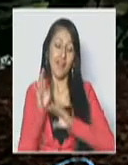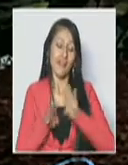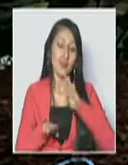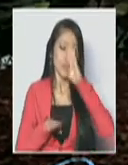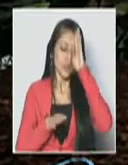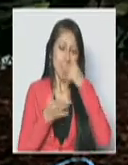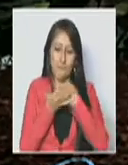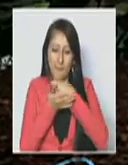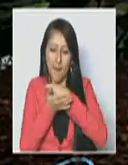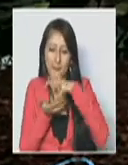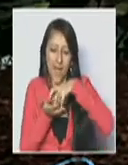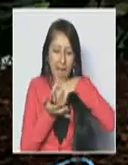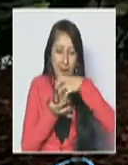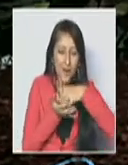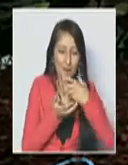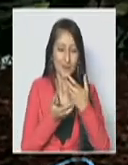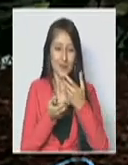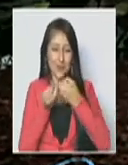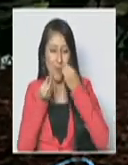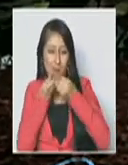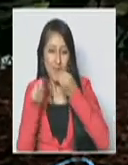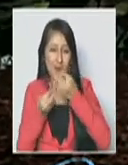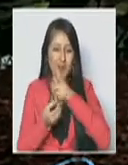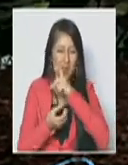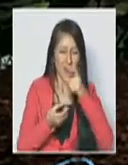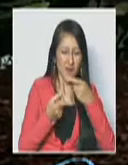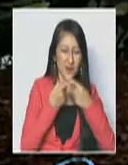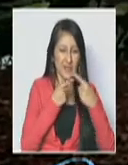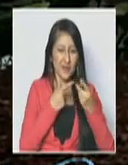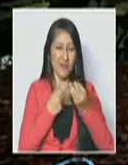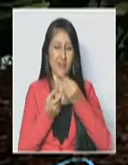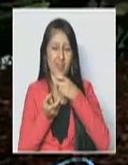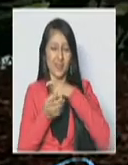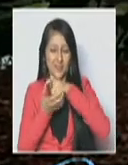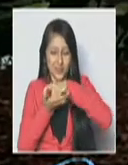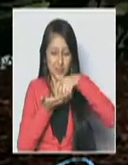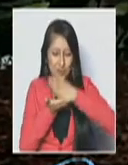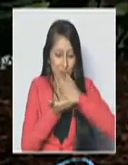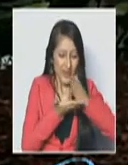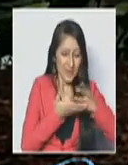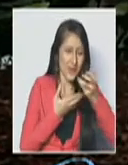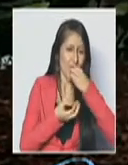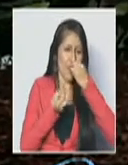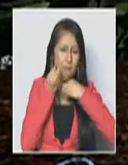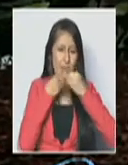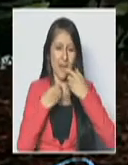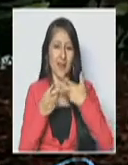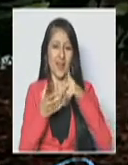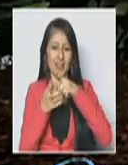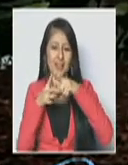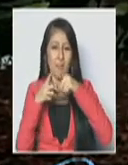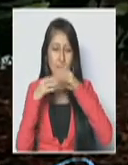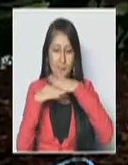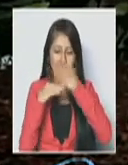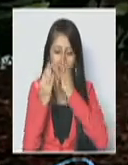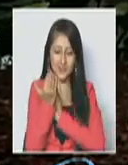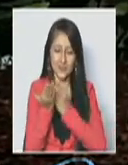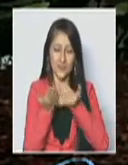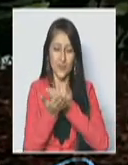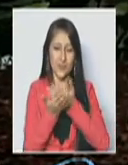a la papa la yuca el arroz a las gaseosas a los embutidos a la comida a las tajadas